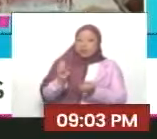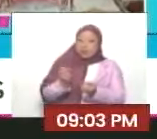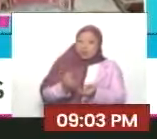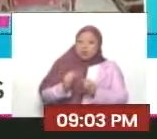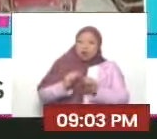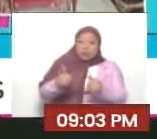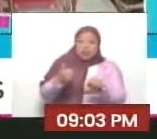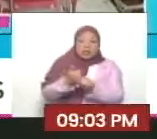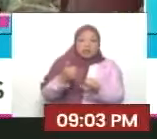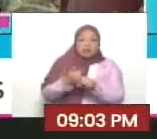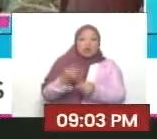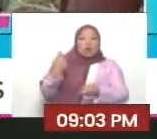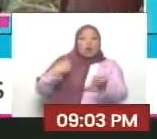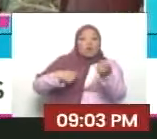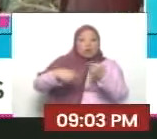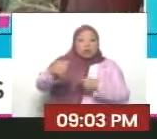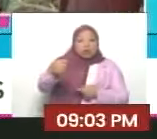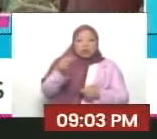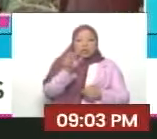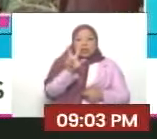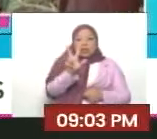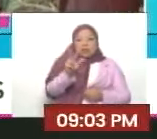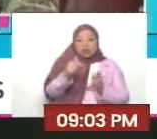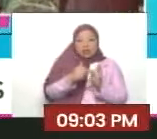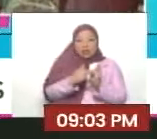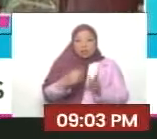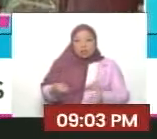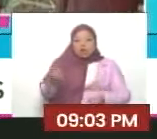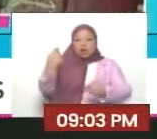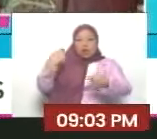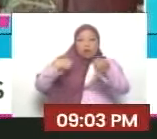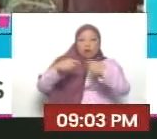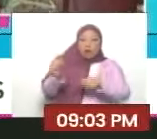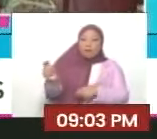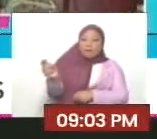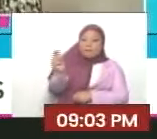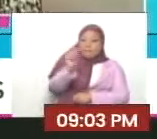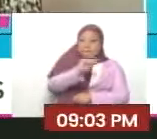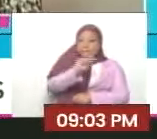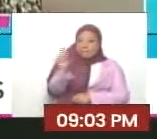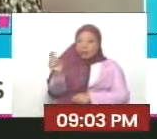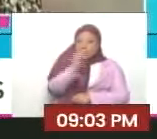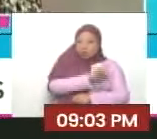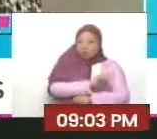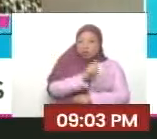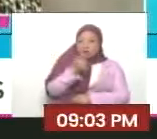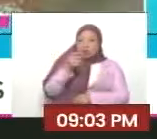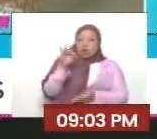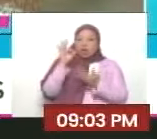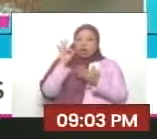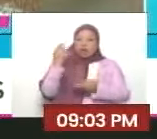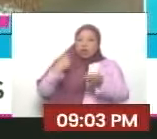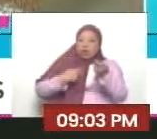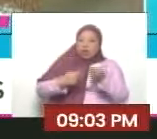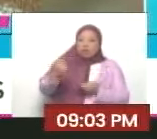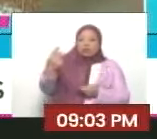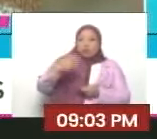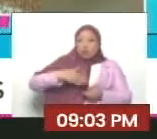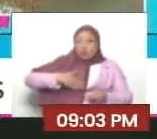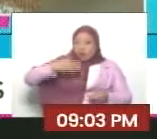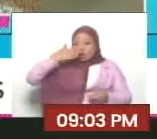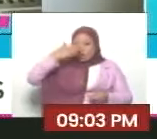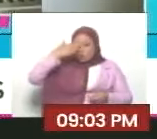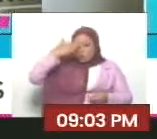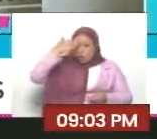exportando, presidente. Ahorita estamos exportando 3.000 kilos mensuales de café de exportación.